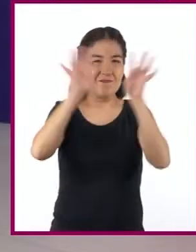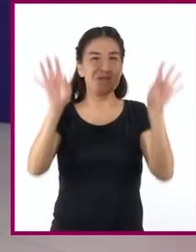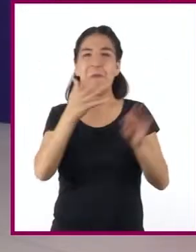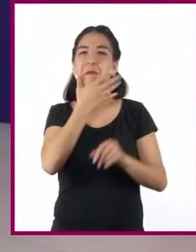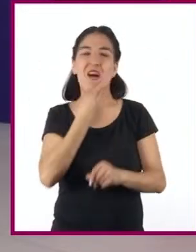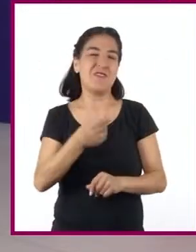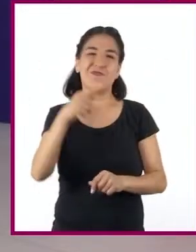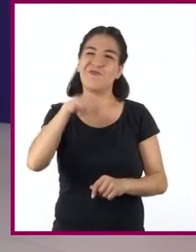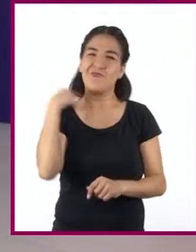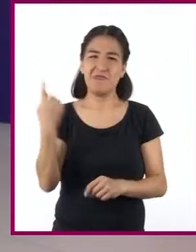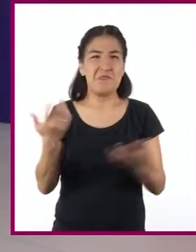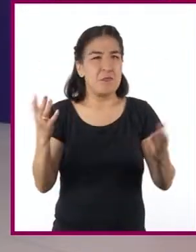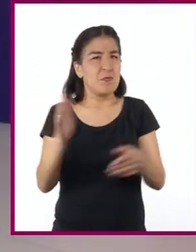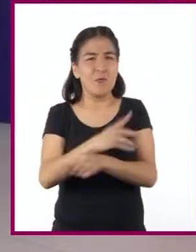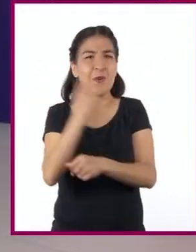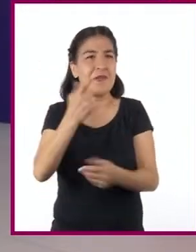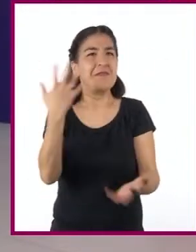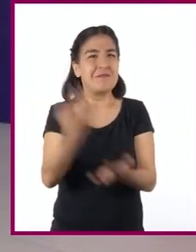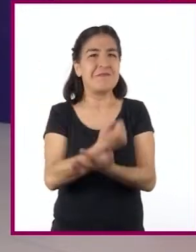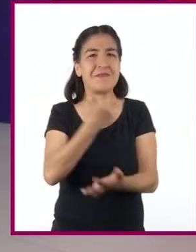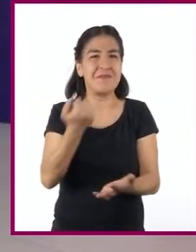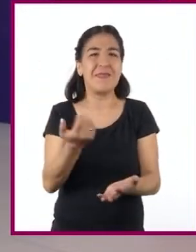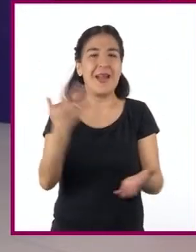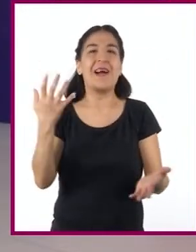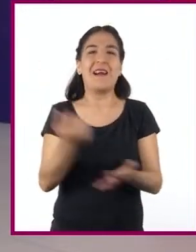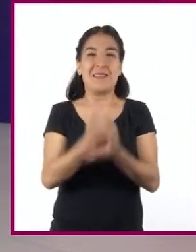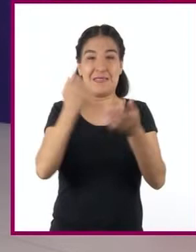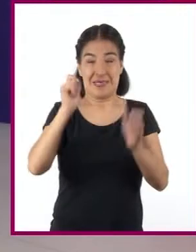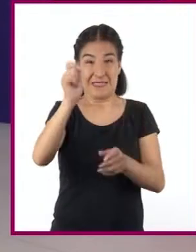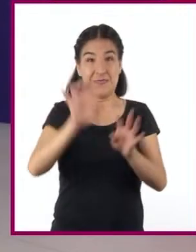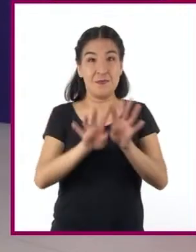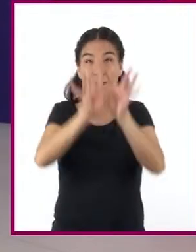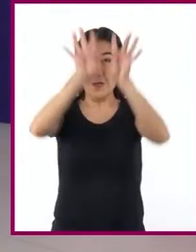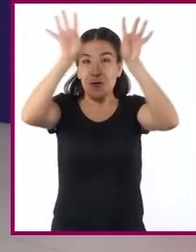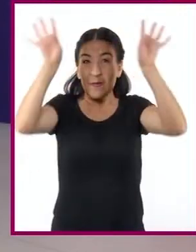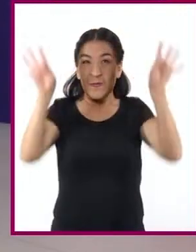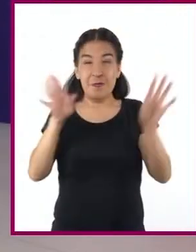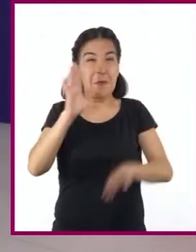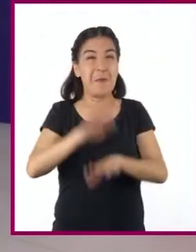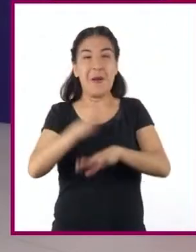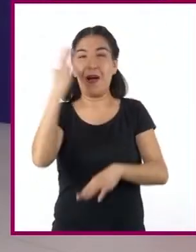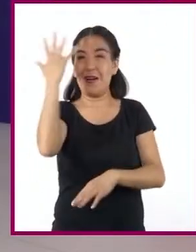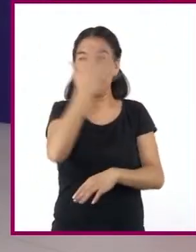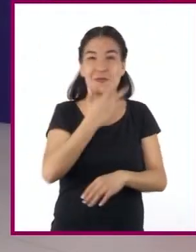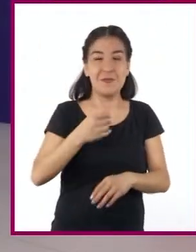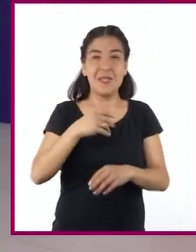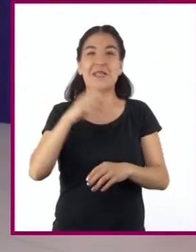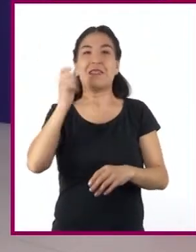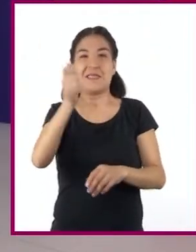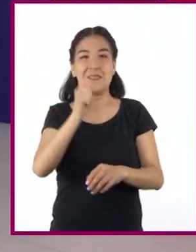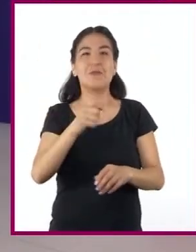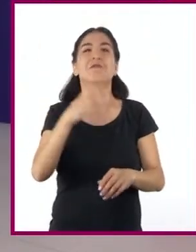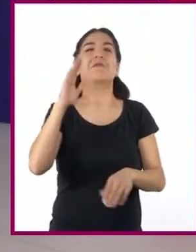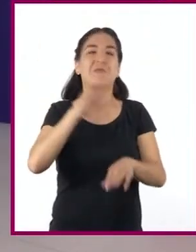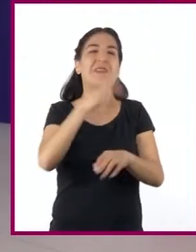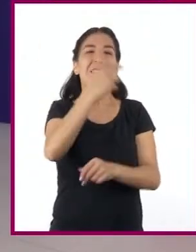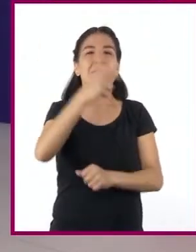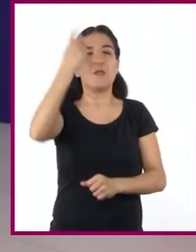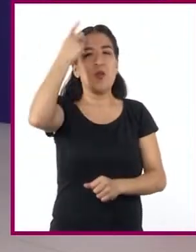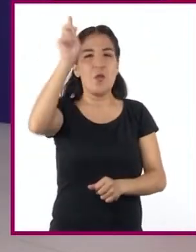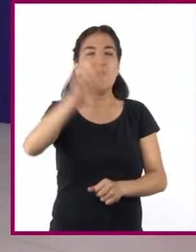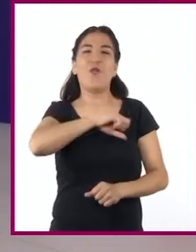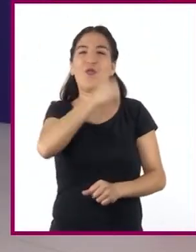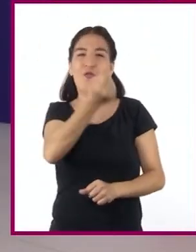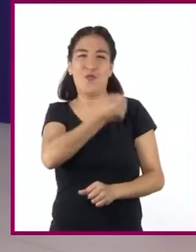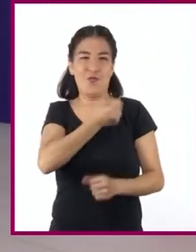éxito? Tal vez porque una cola espectacular indicaba que su dueño era muy fuerte y sano. O tal